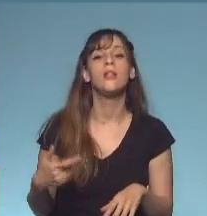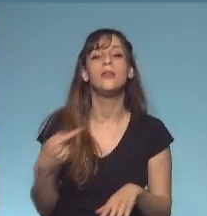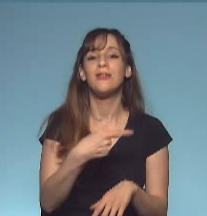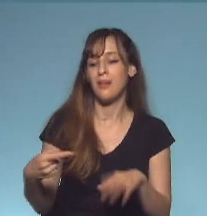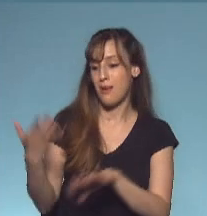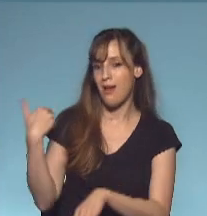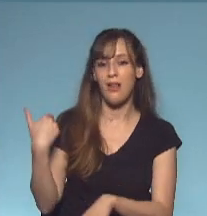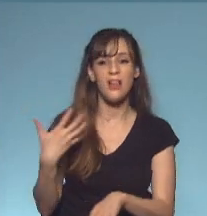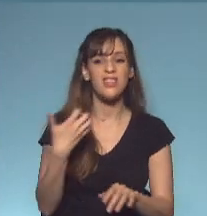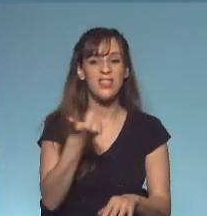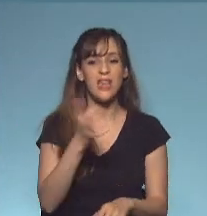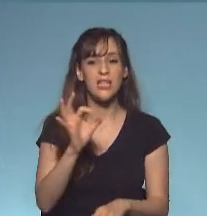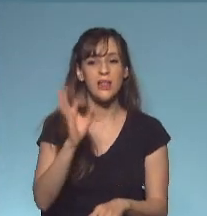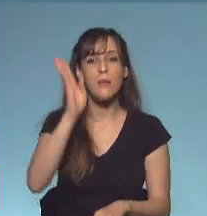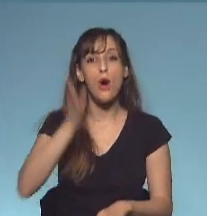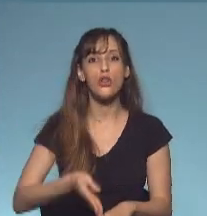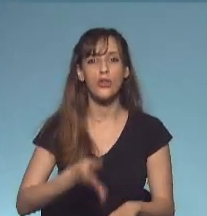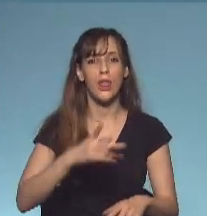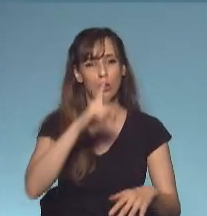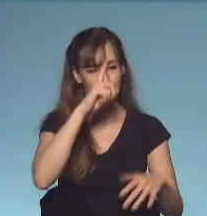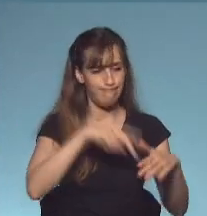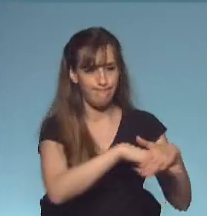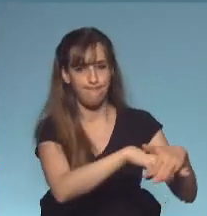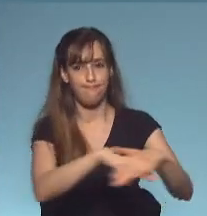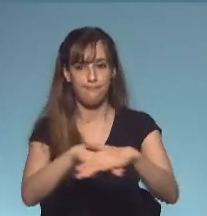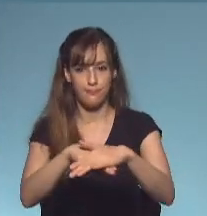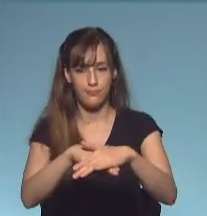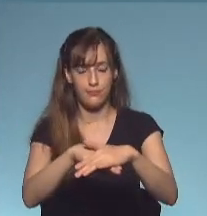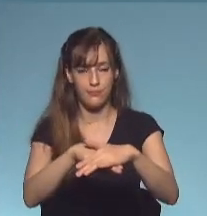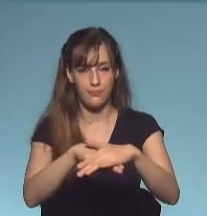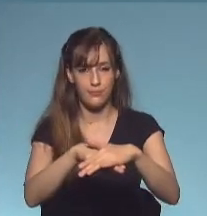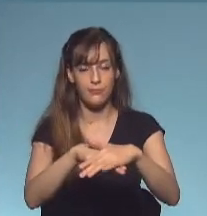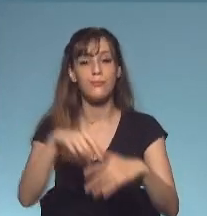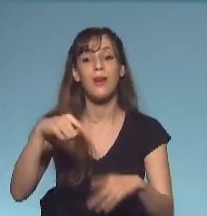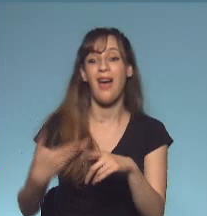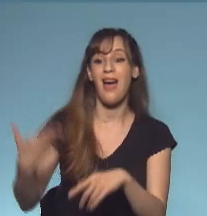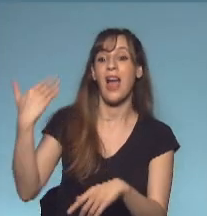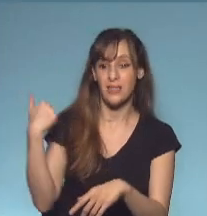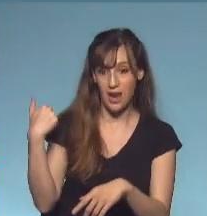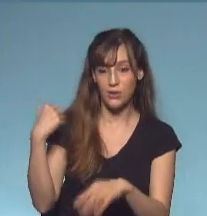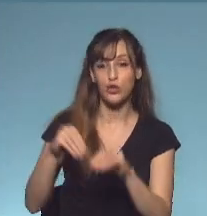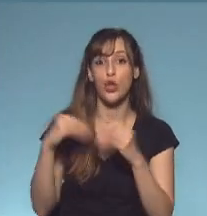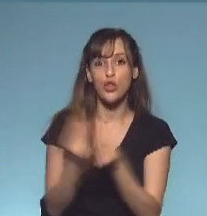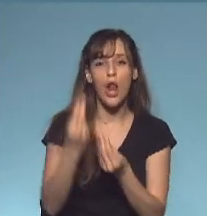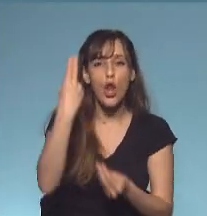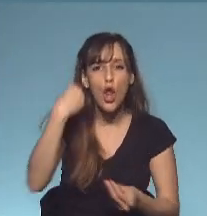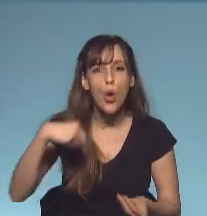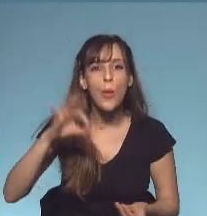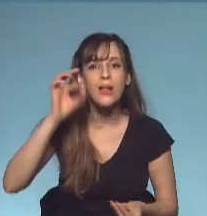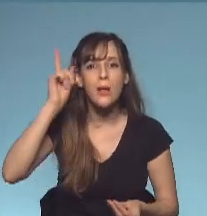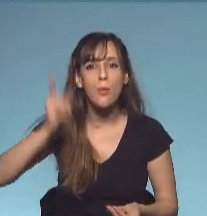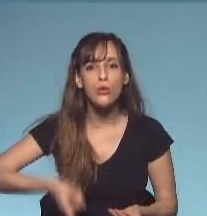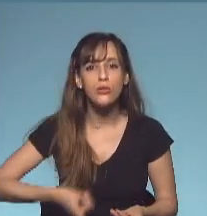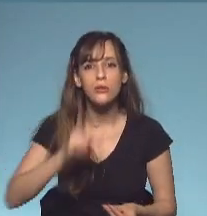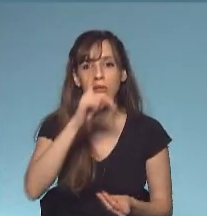60% de ocupación en esa terapia intensiva. Tenemos, al día de ayer, 90% de